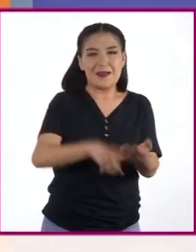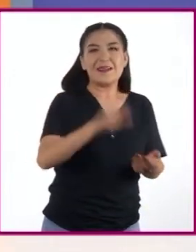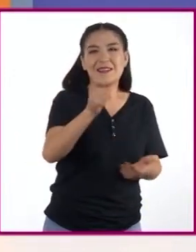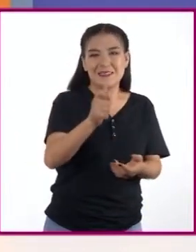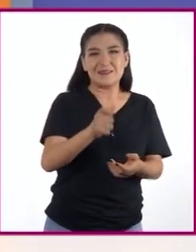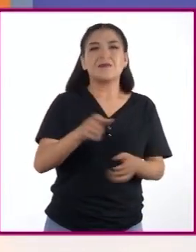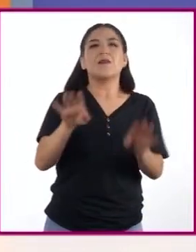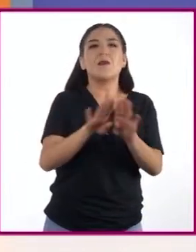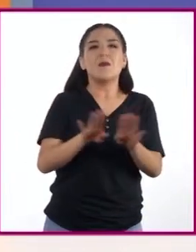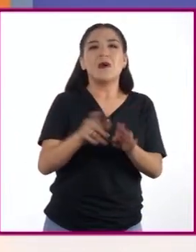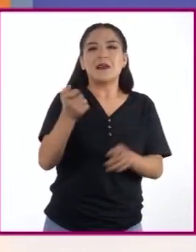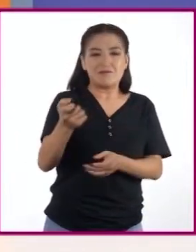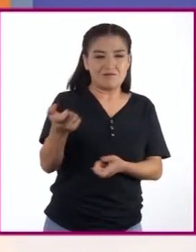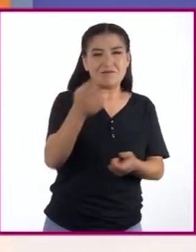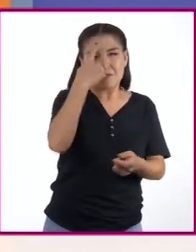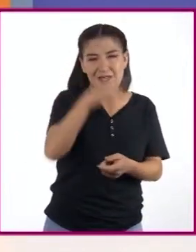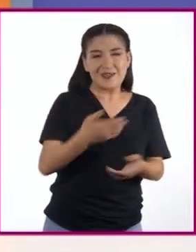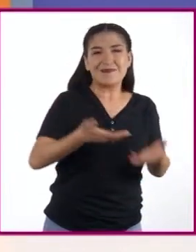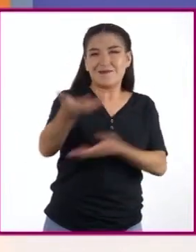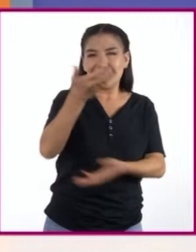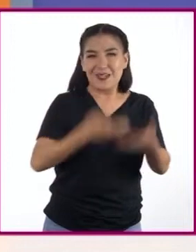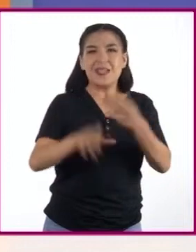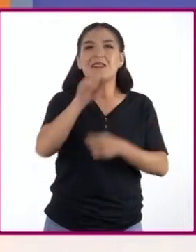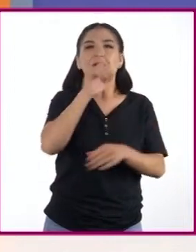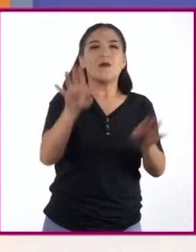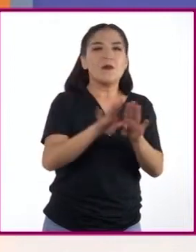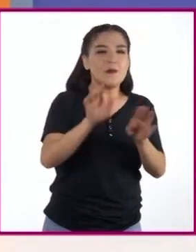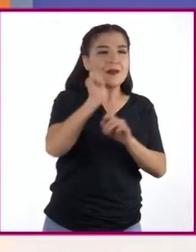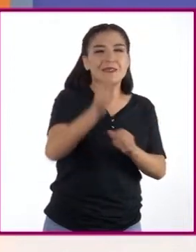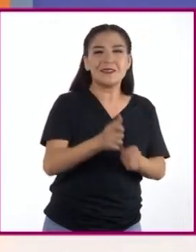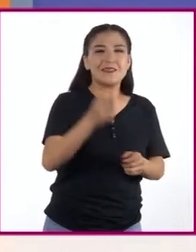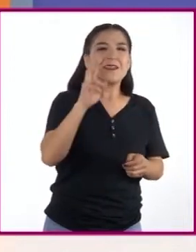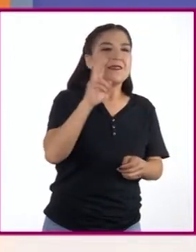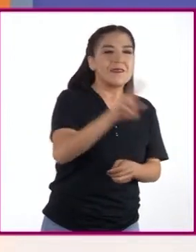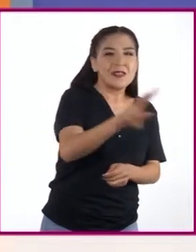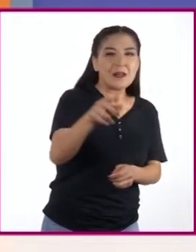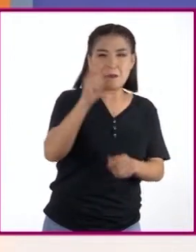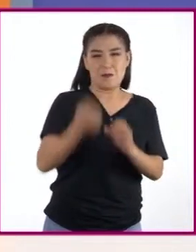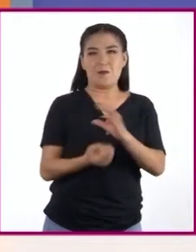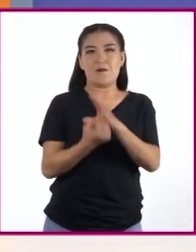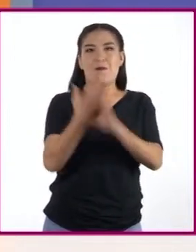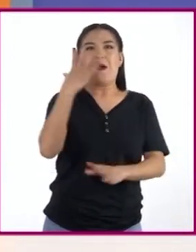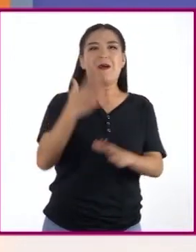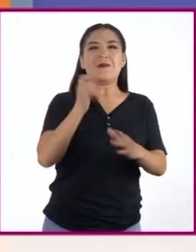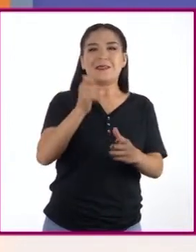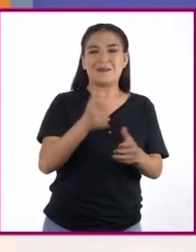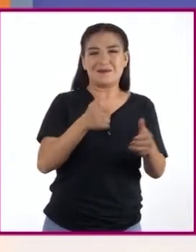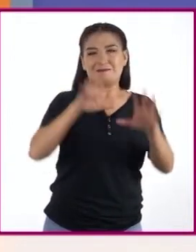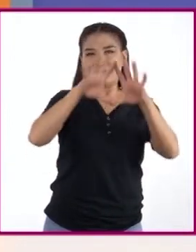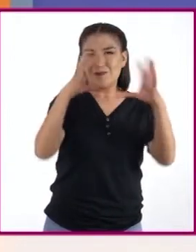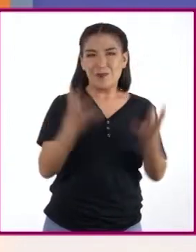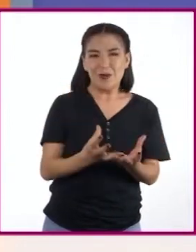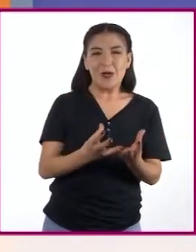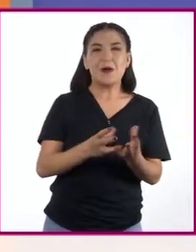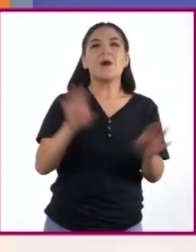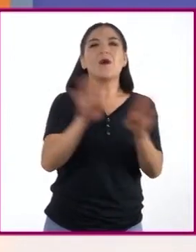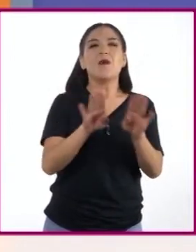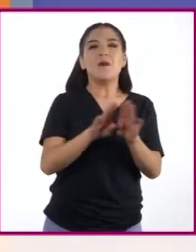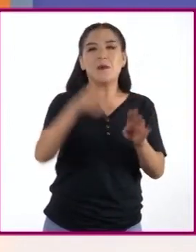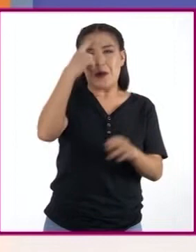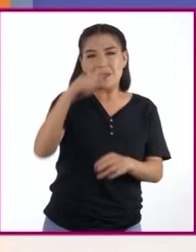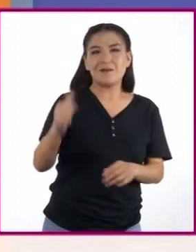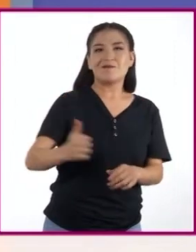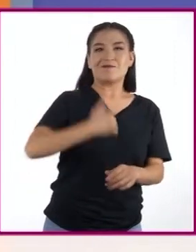y las rutas de navegación sobre las grandes riquezas del Nuevo Mundo influyeron para que llegaran